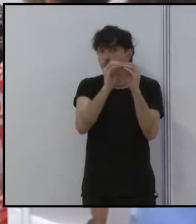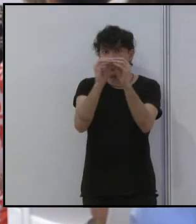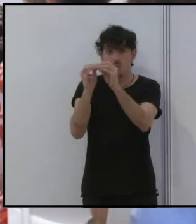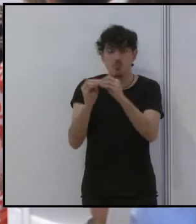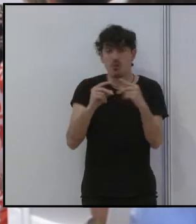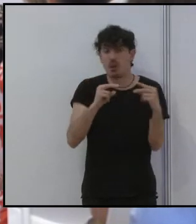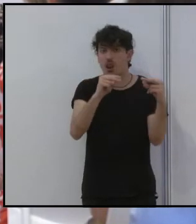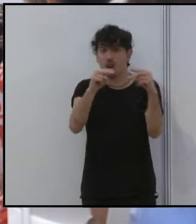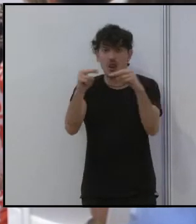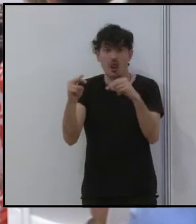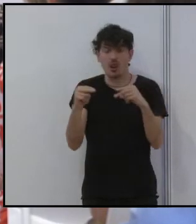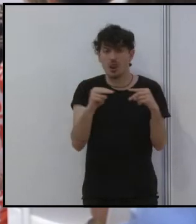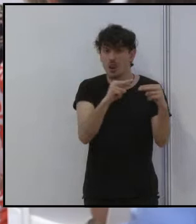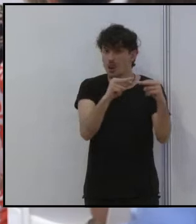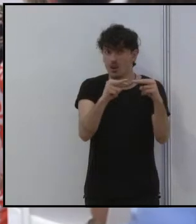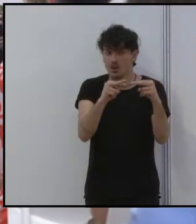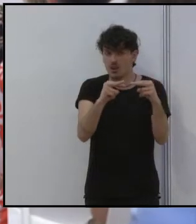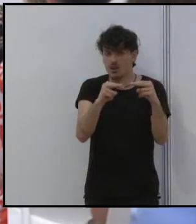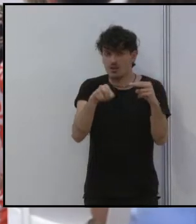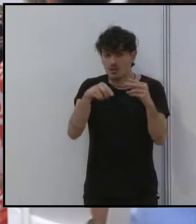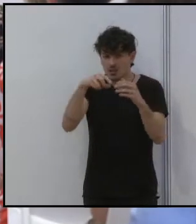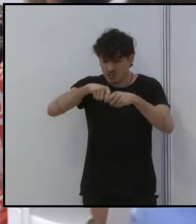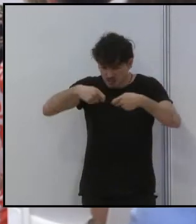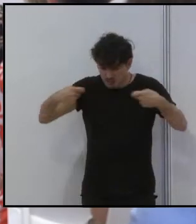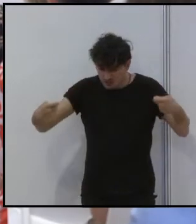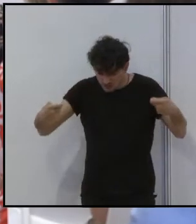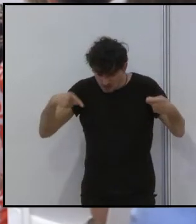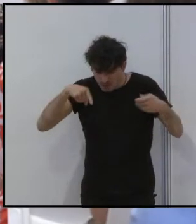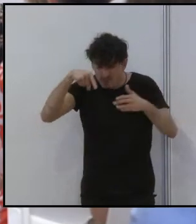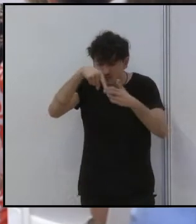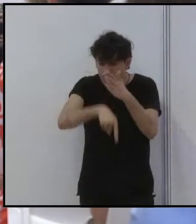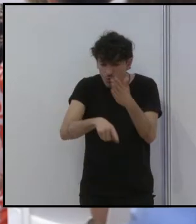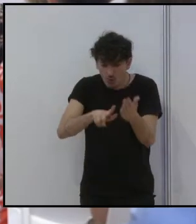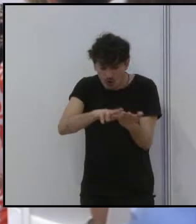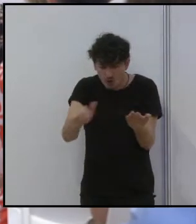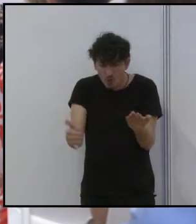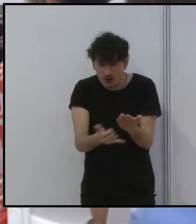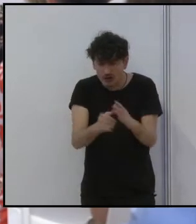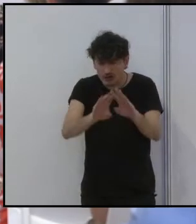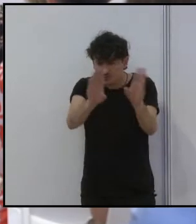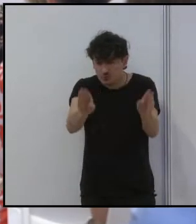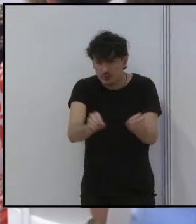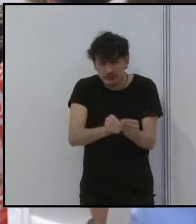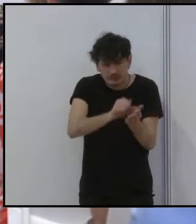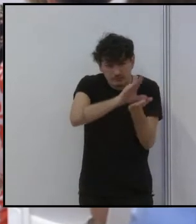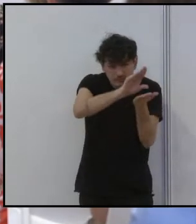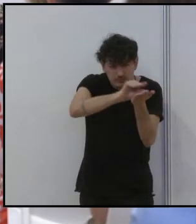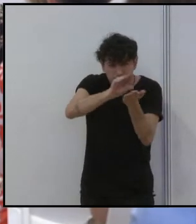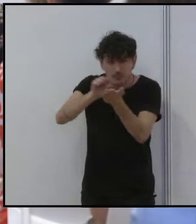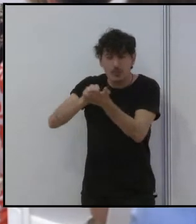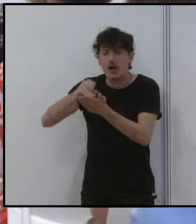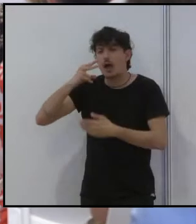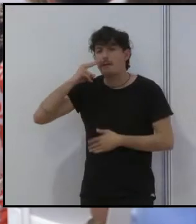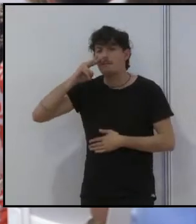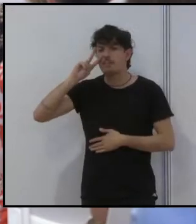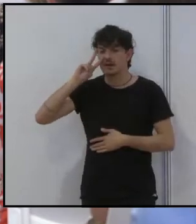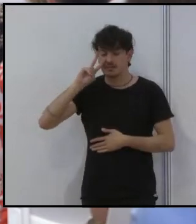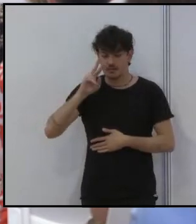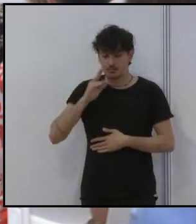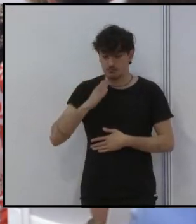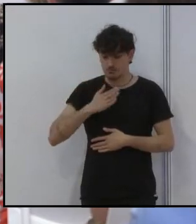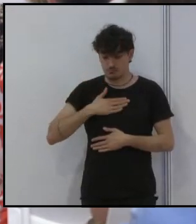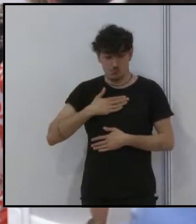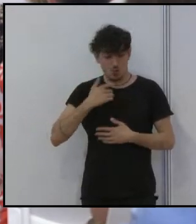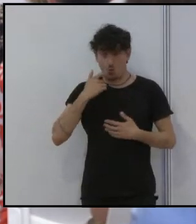lenguaje que resume, que recoge, que de alguna forma recopila la experiencia de nosotros como